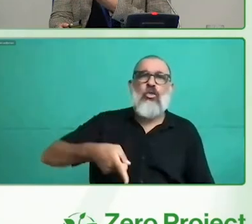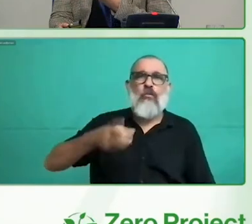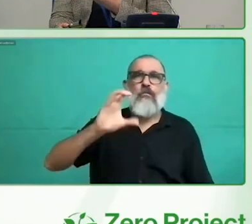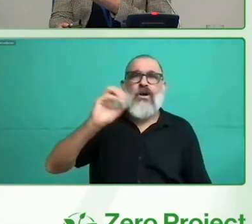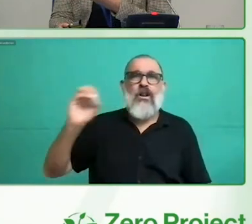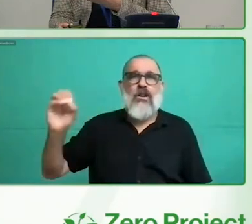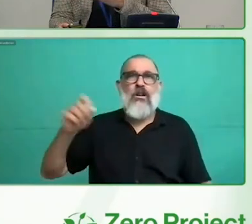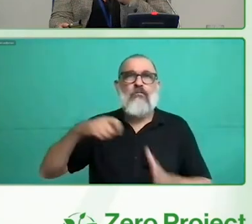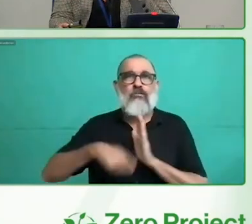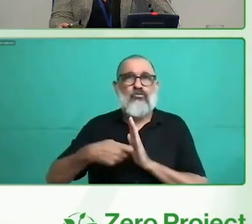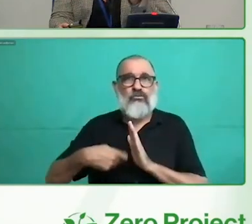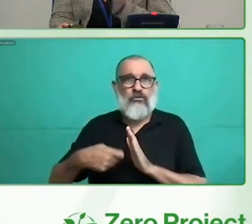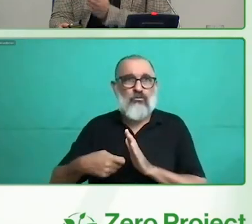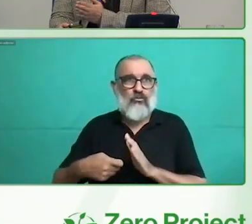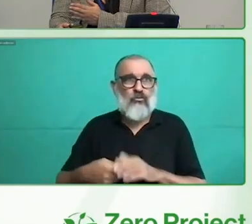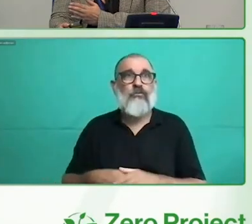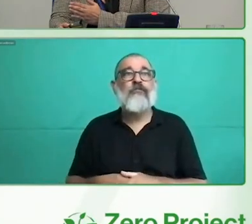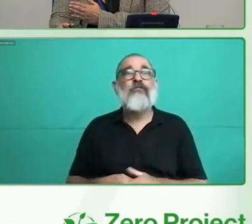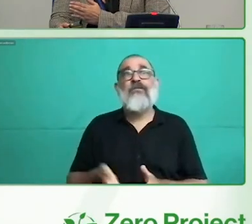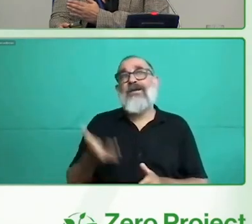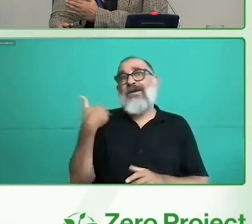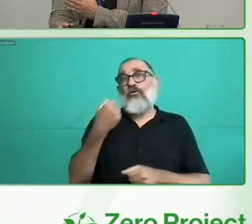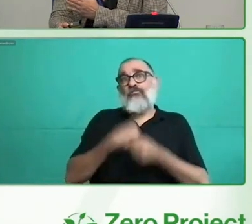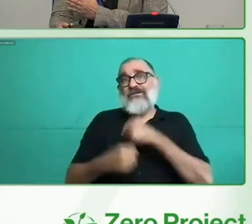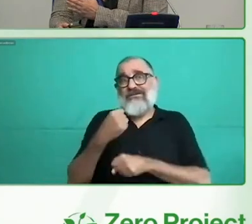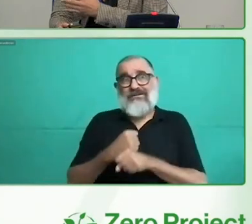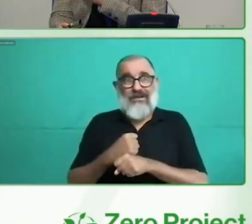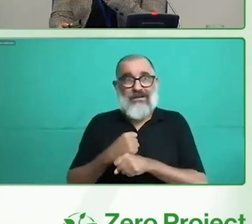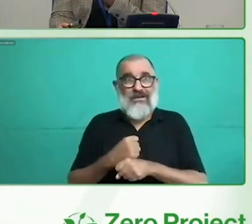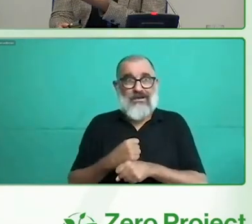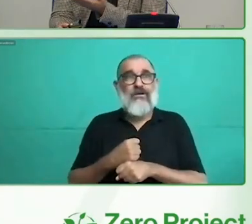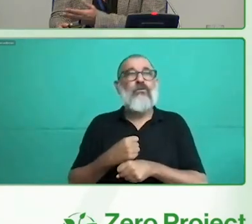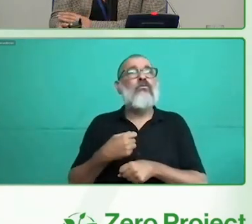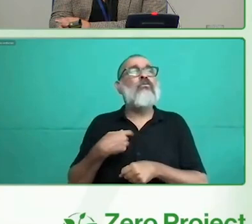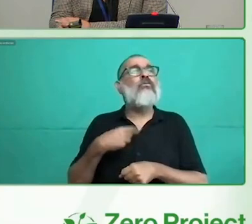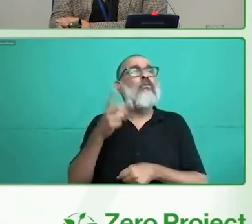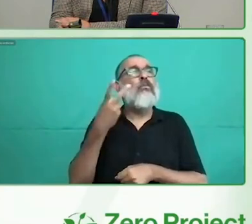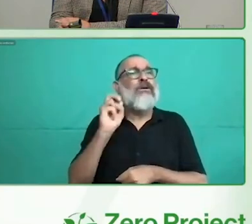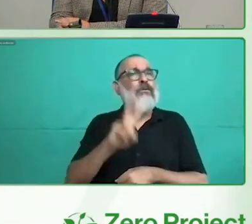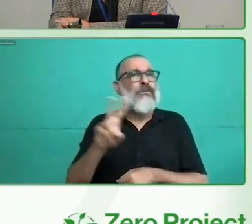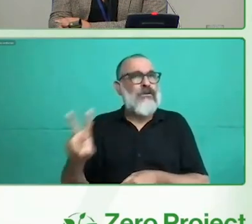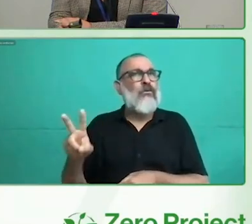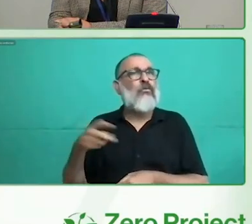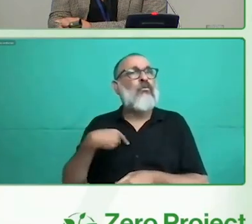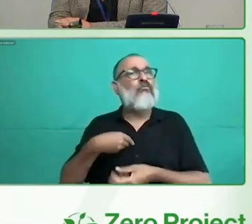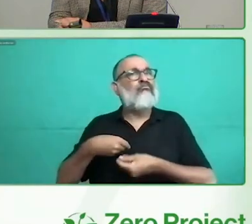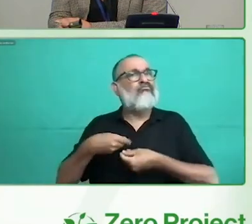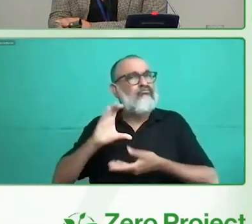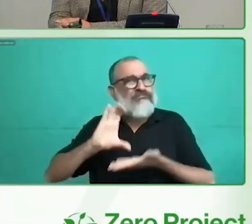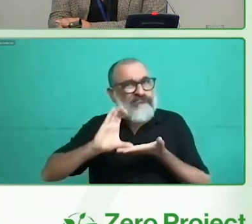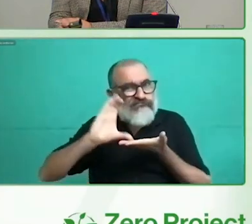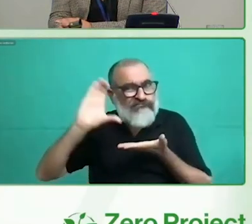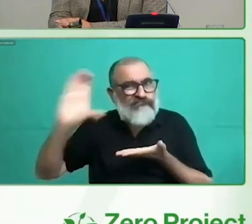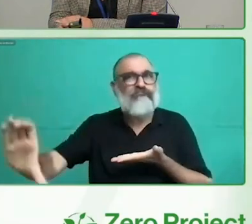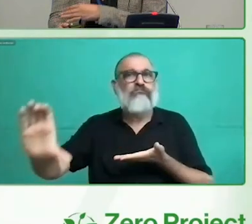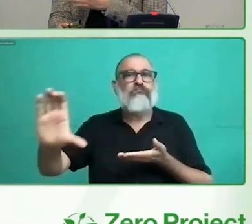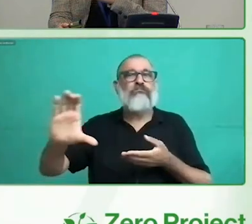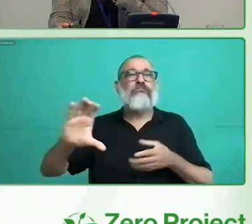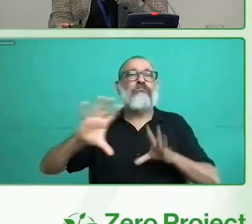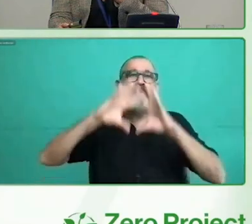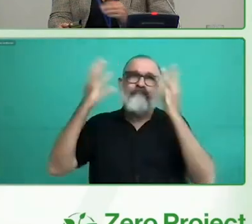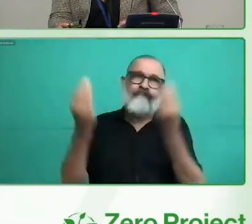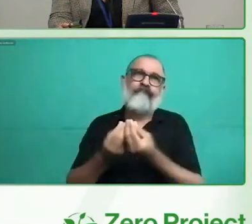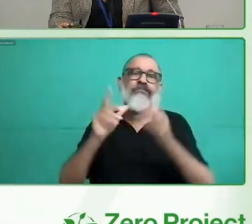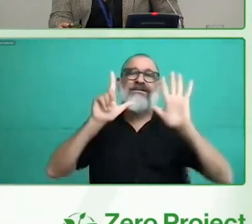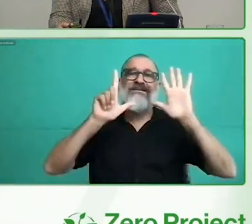nos hemos dado cuenta de la enorme evolución que ha habido en cuanto a las iniciativas, ¿no? que apoyamos. Son proyectos cada